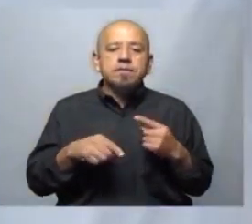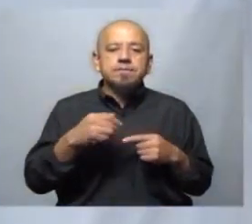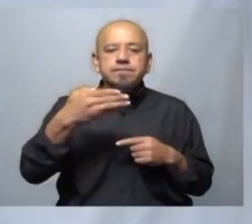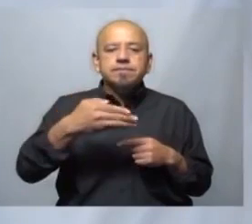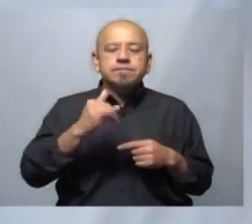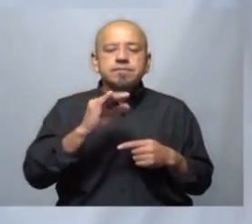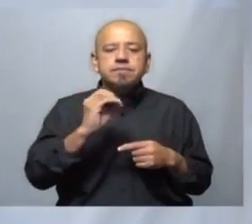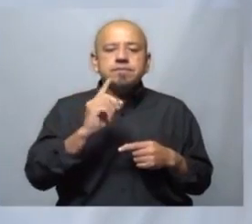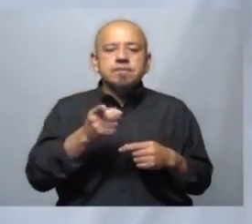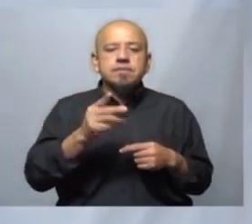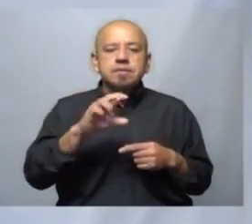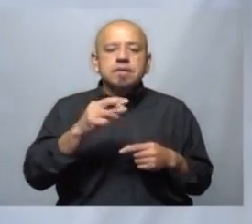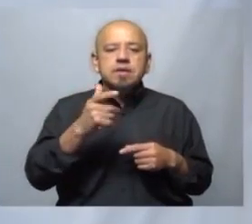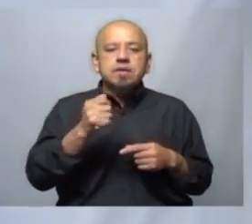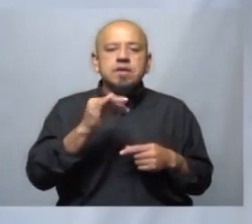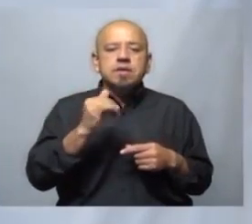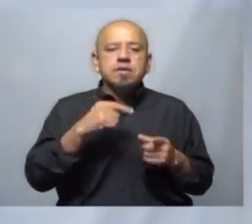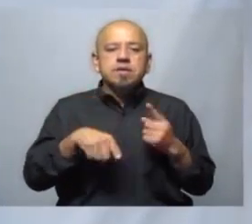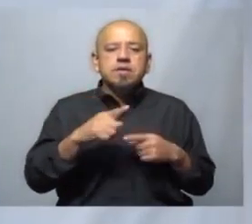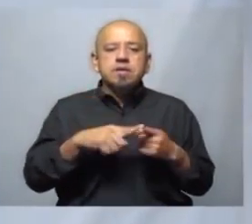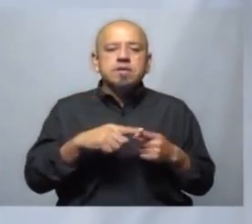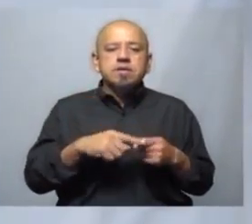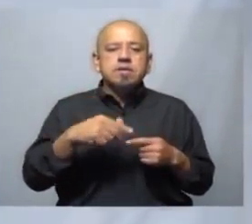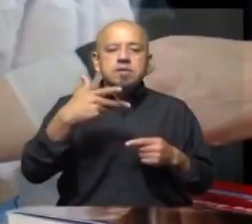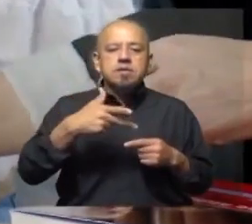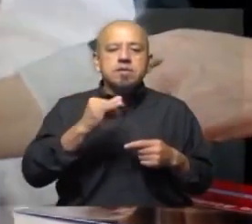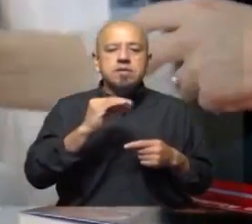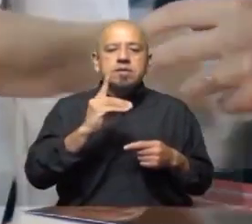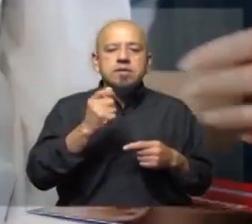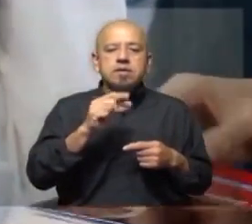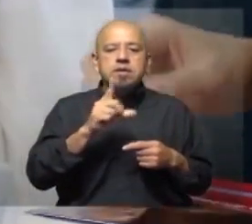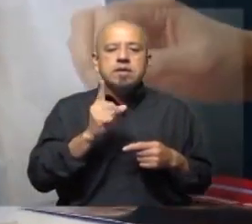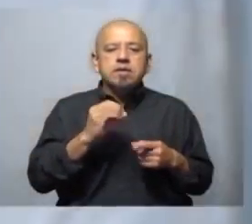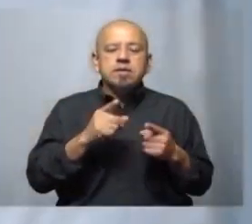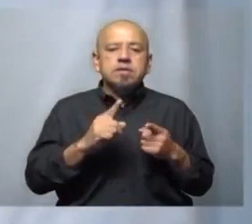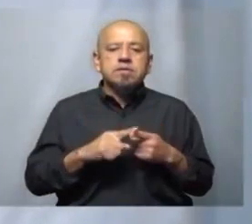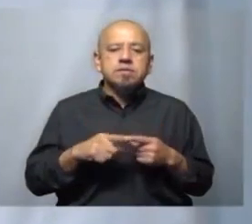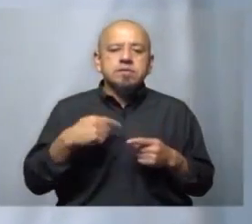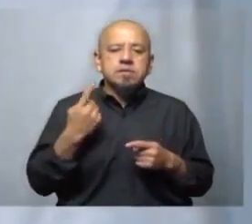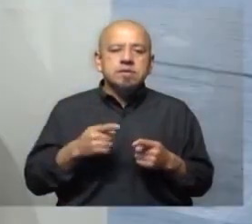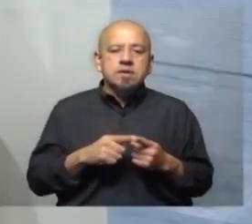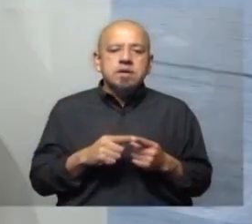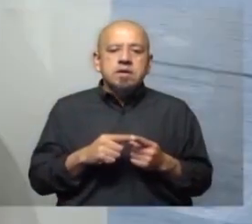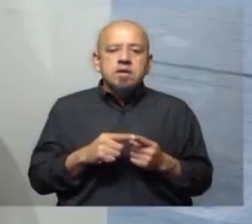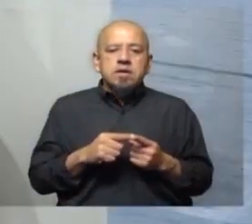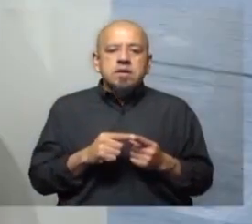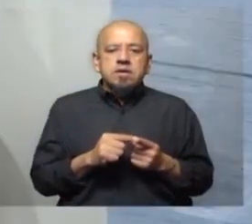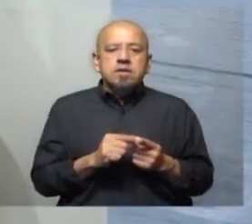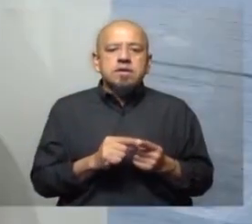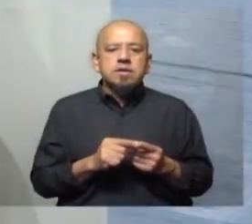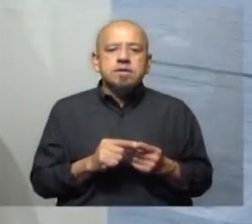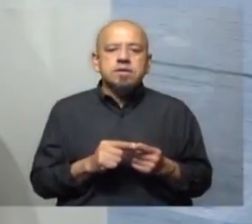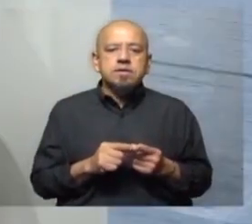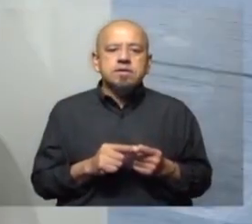que es biografías y algo más para los Bartolomé hidalgos o sea mañana Se entregan mañana Bueno súper